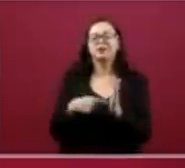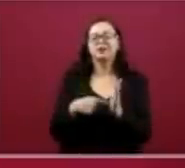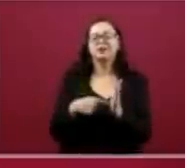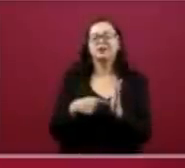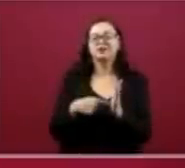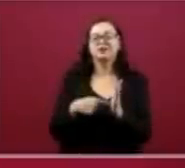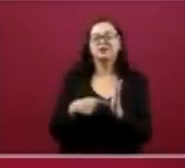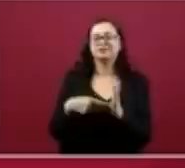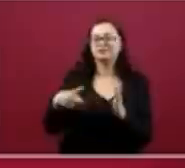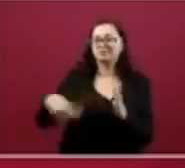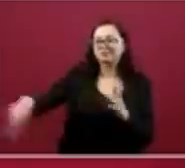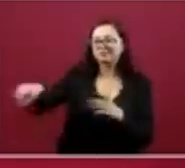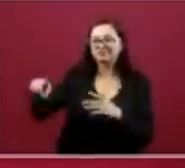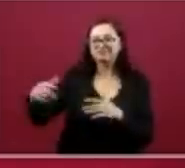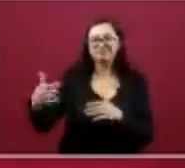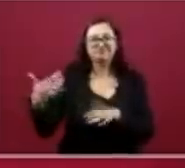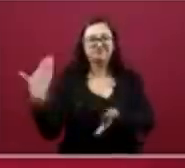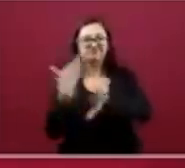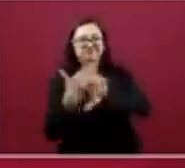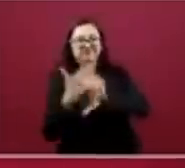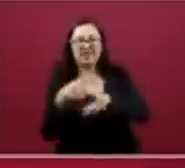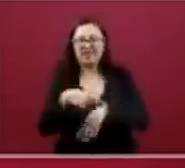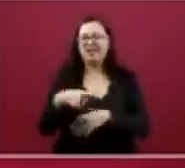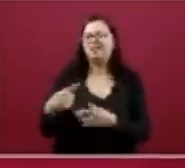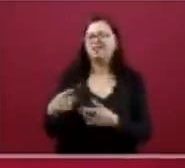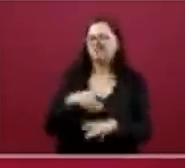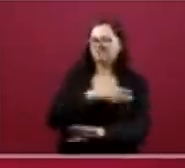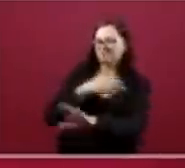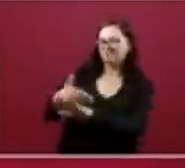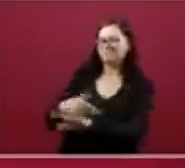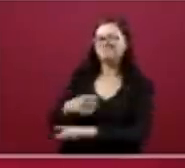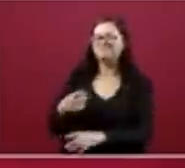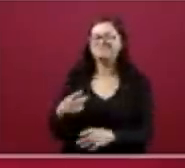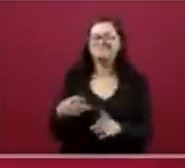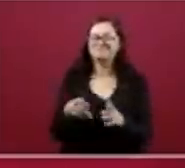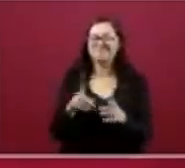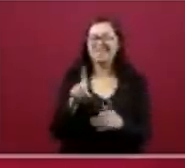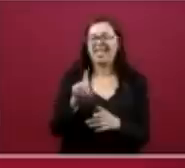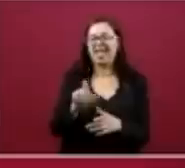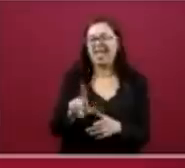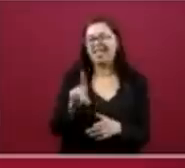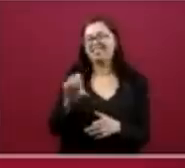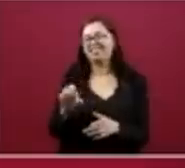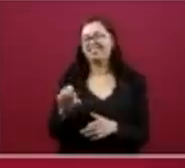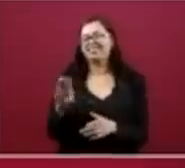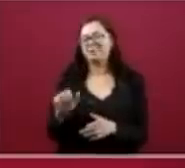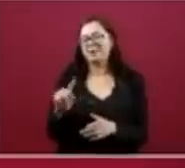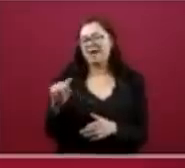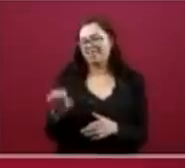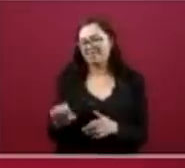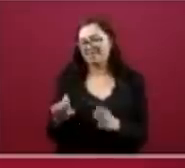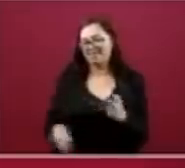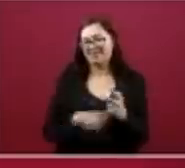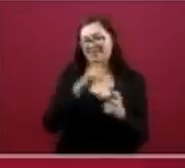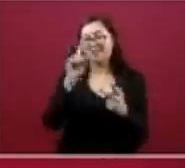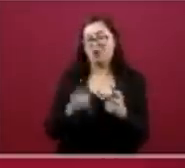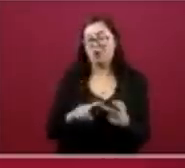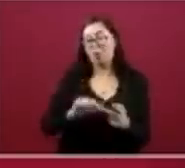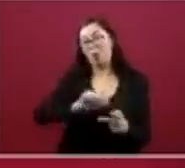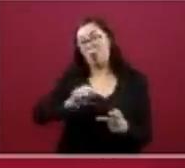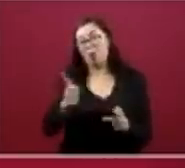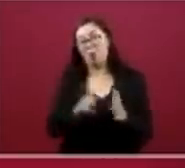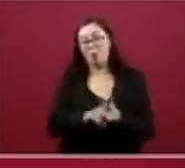contra los opositores que se llamaba El Debate, y luego el gran periódico del conservadurismo,